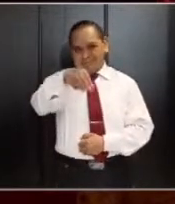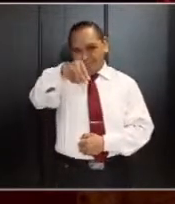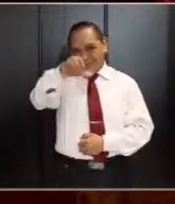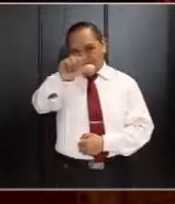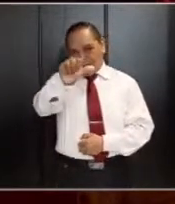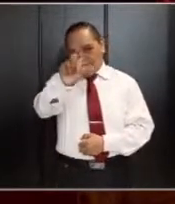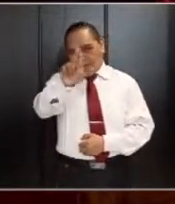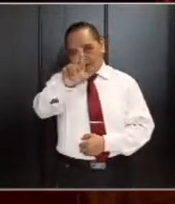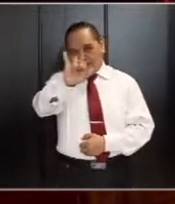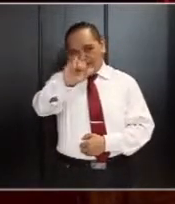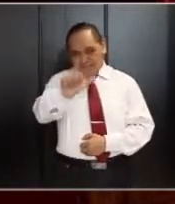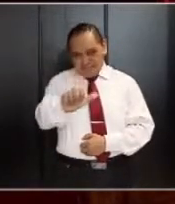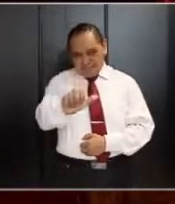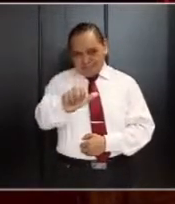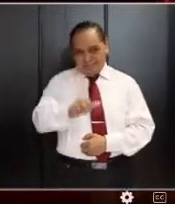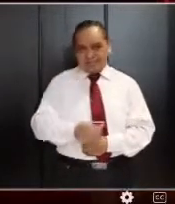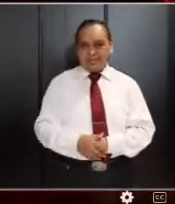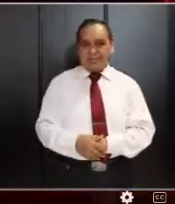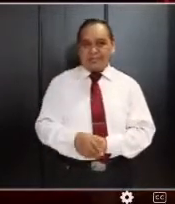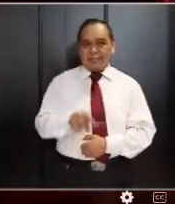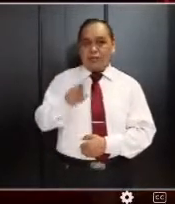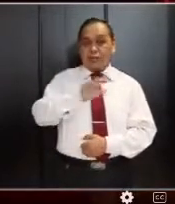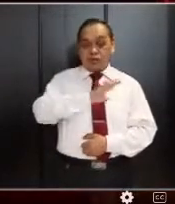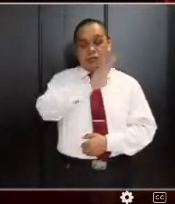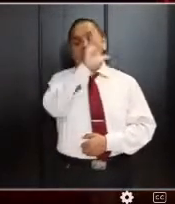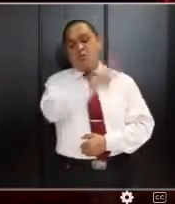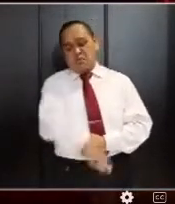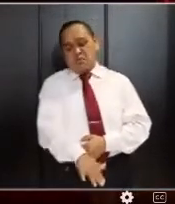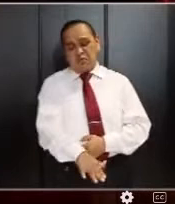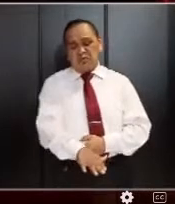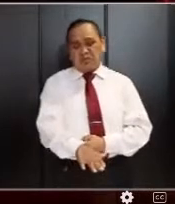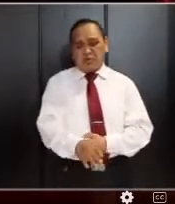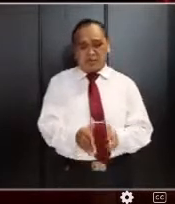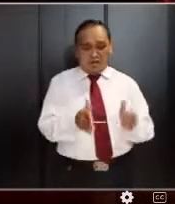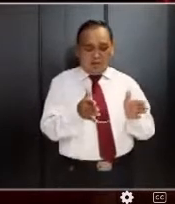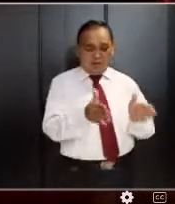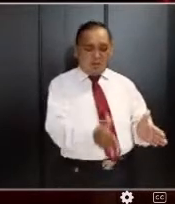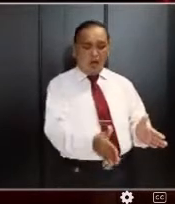María, ¿qué te gustaría llevar cuando te mueras? ¿Qué te gustaría llevarte a la tumba?